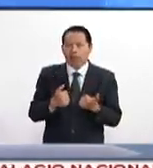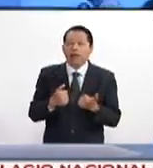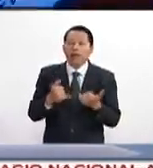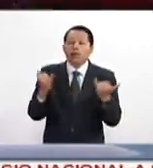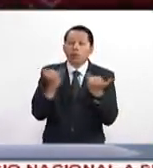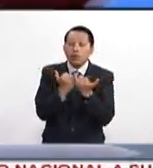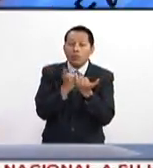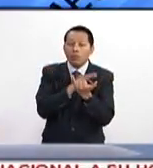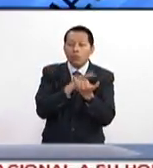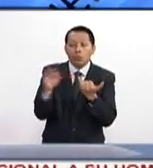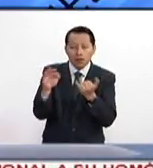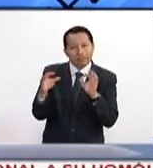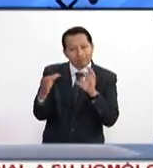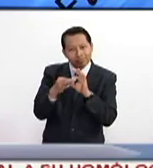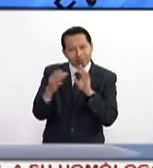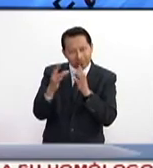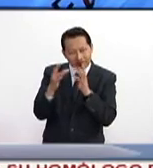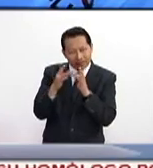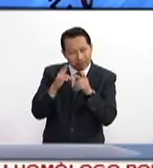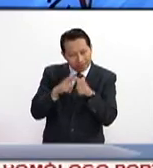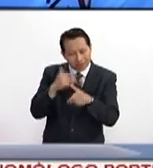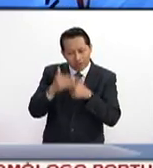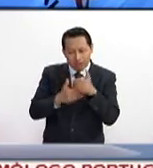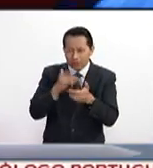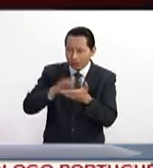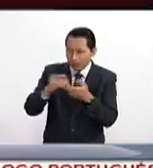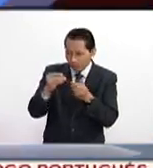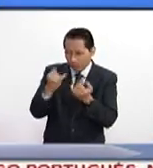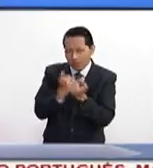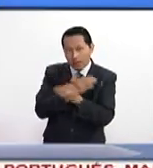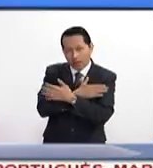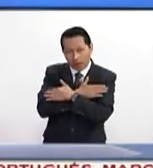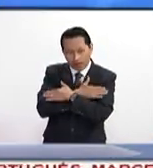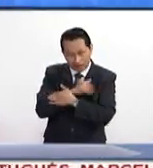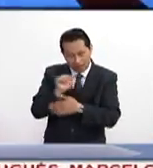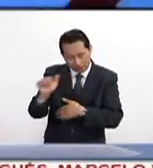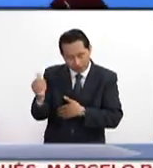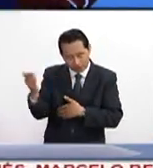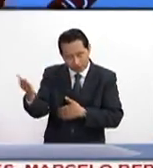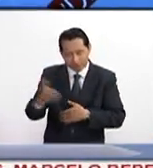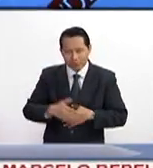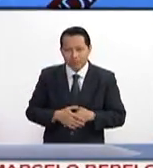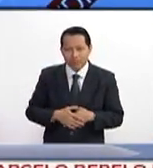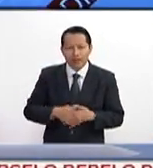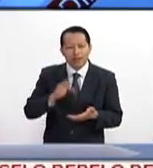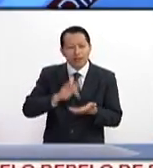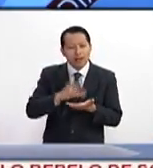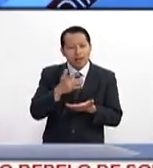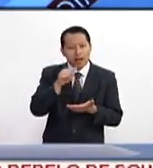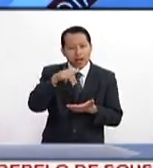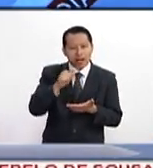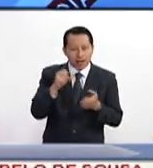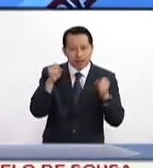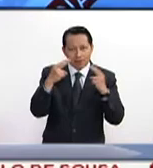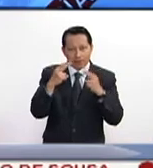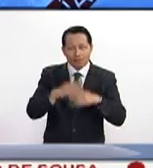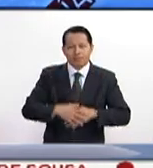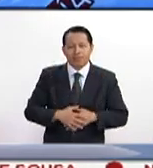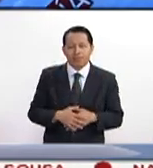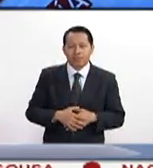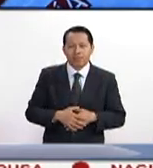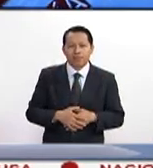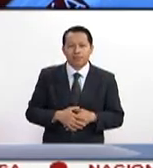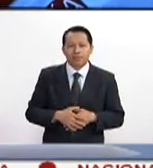todavía de la mano de usted para poder seguir este proceso. Le agradecemos mucho, le mandamos un fuerte abrazo. Gracias, Ana. Hasta pronto.